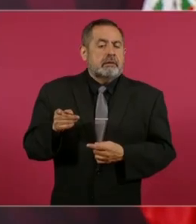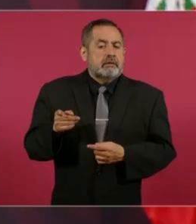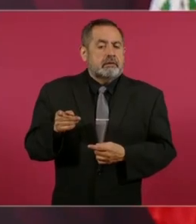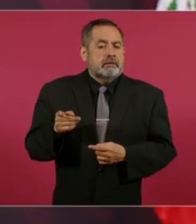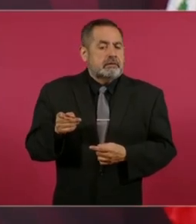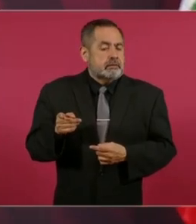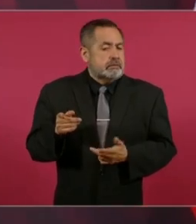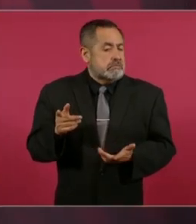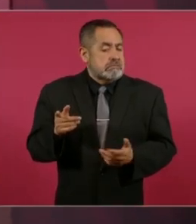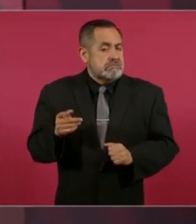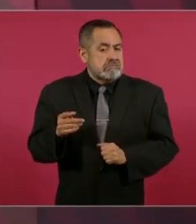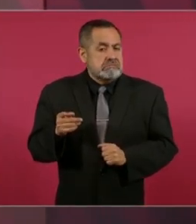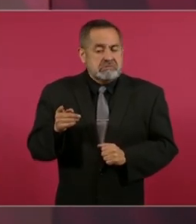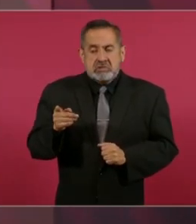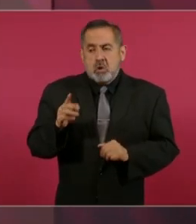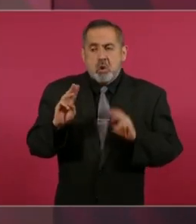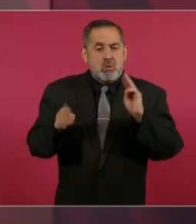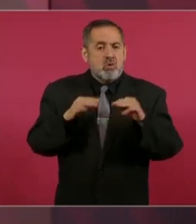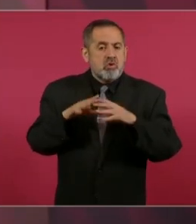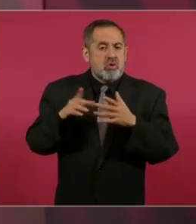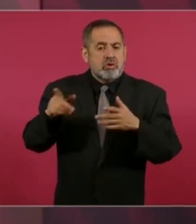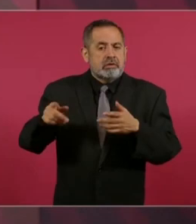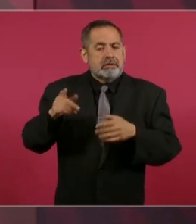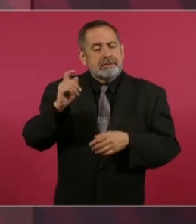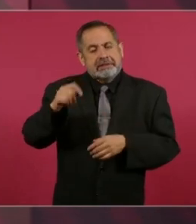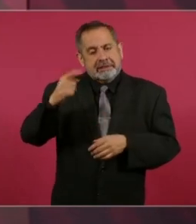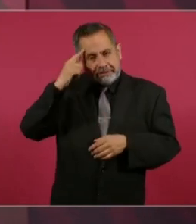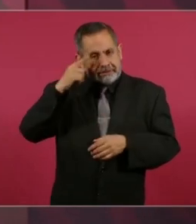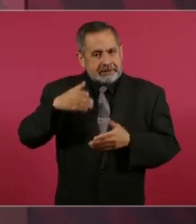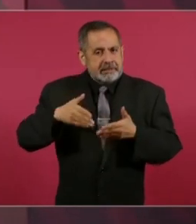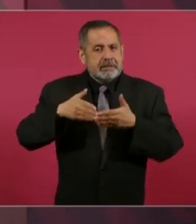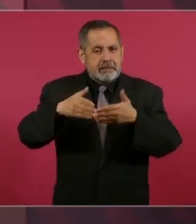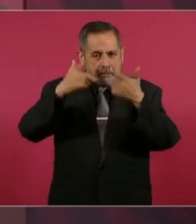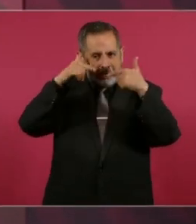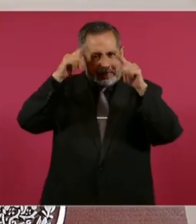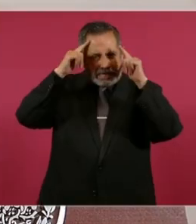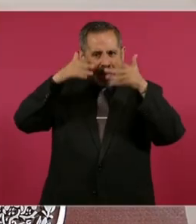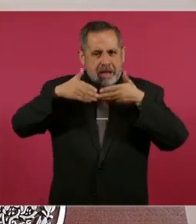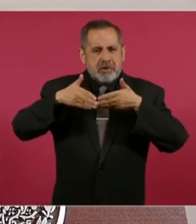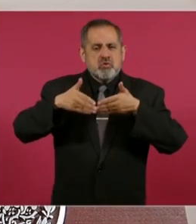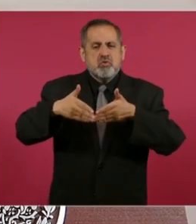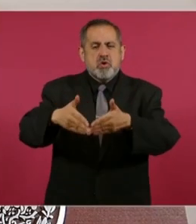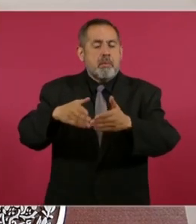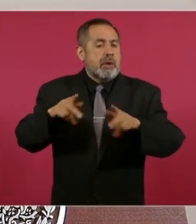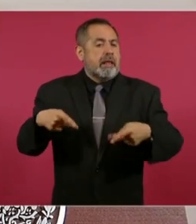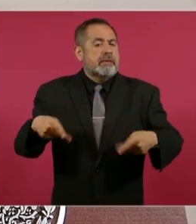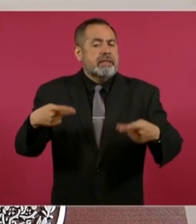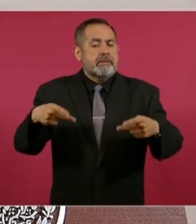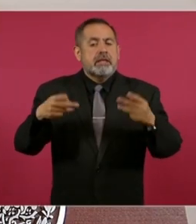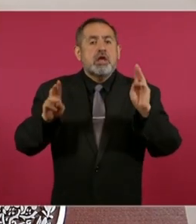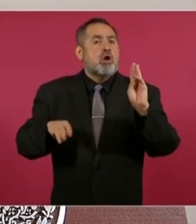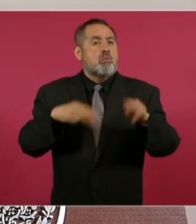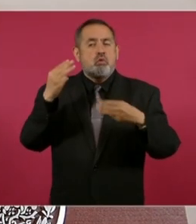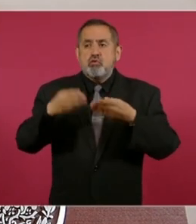pues toda la marina mercante del mundo,